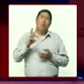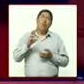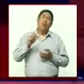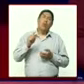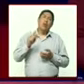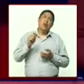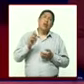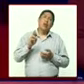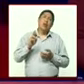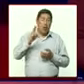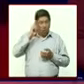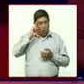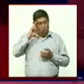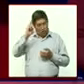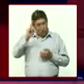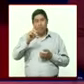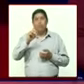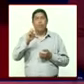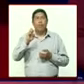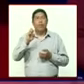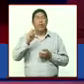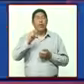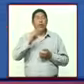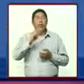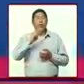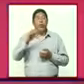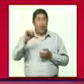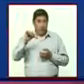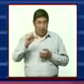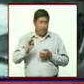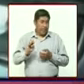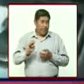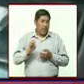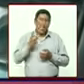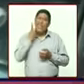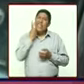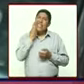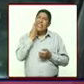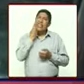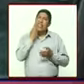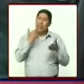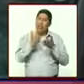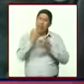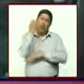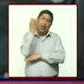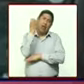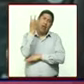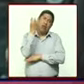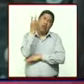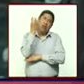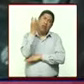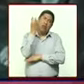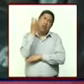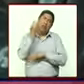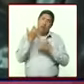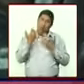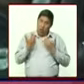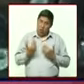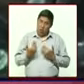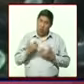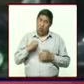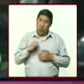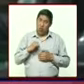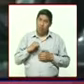Walter, te escuchamos. Gracias, Denise, a lo que acontecía en las últimas 24 horas e incluso a horas del mediodía. Porque hasta acá, donde